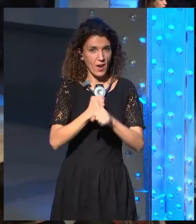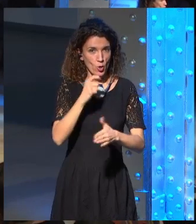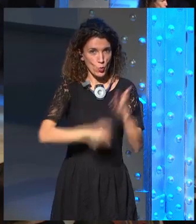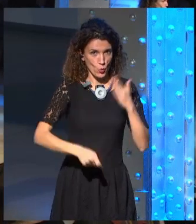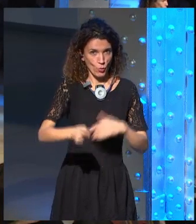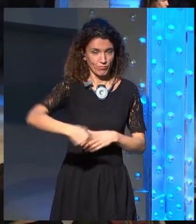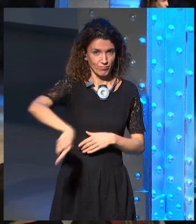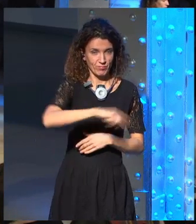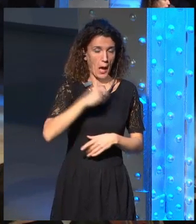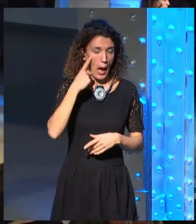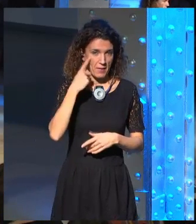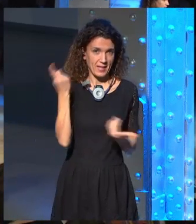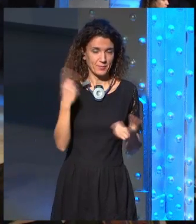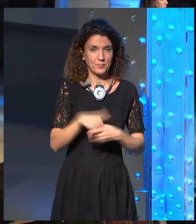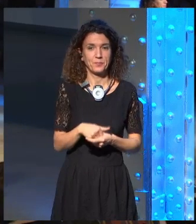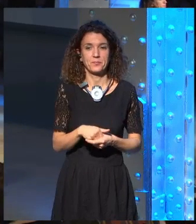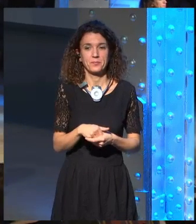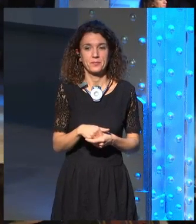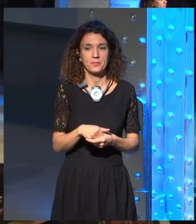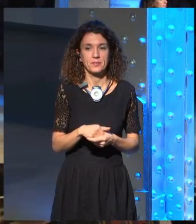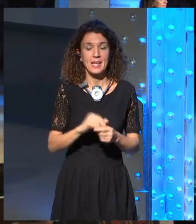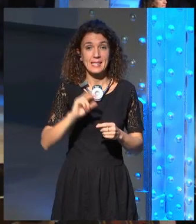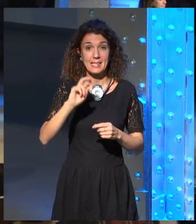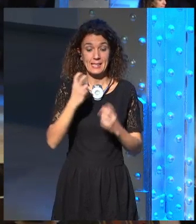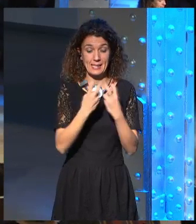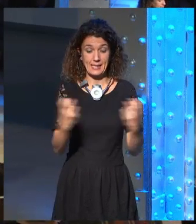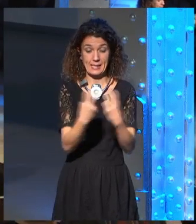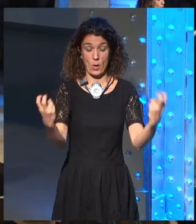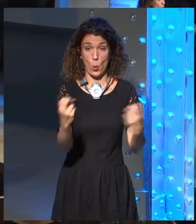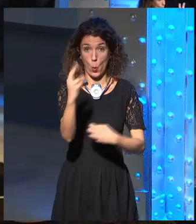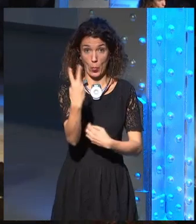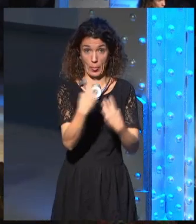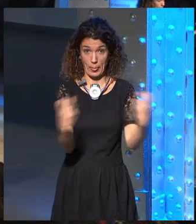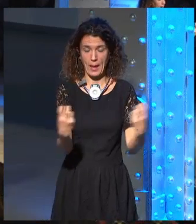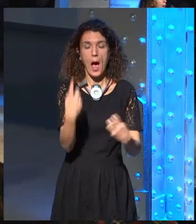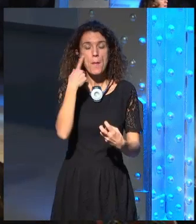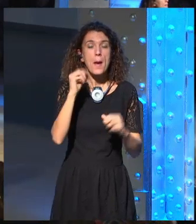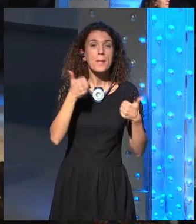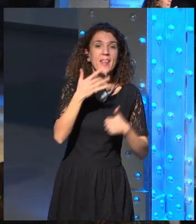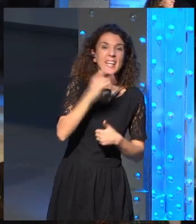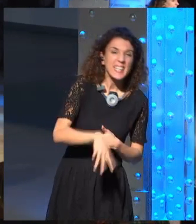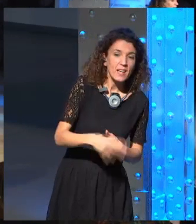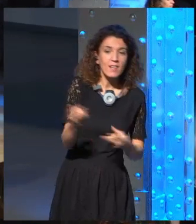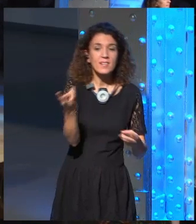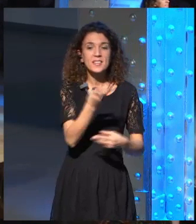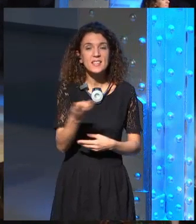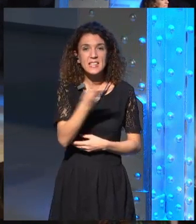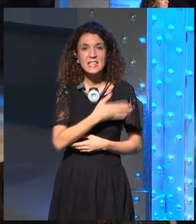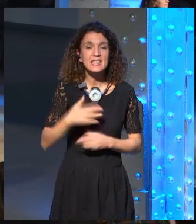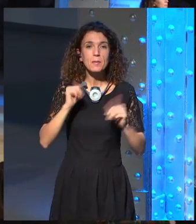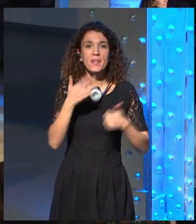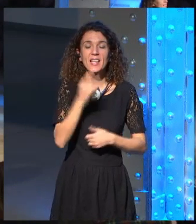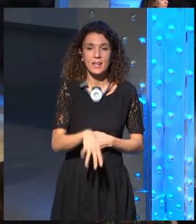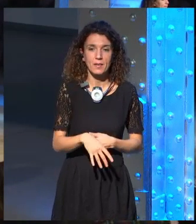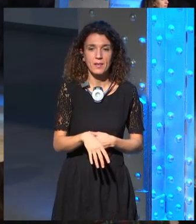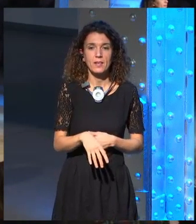eso también han venido. Tenemos en la segunda fila a algunos de ellos. Yo no sé quién quiere empezar: Fernando, Natalia, Andrea, levantaos quien quiera